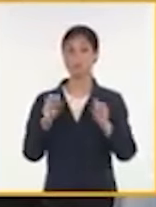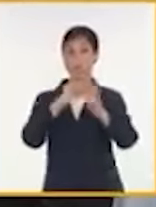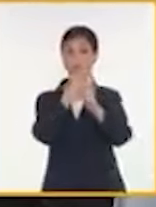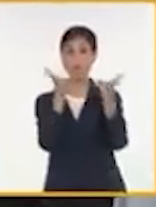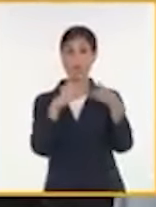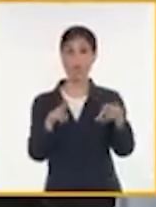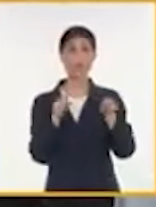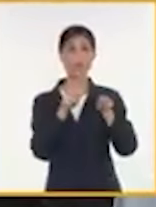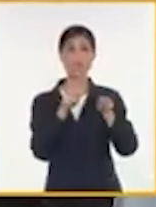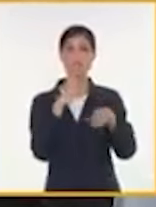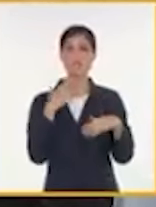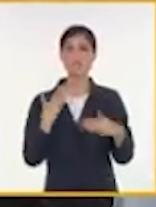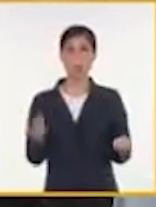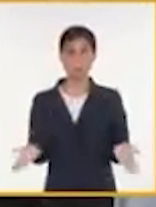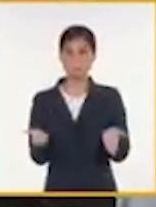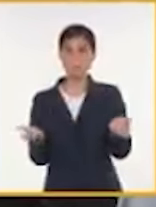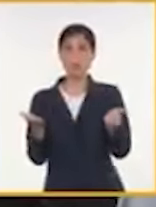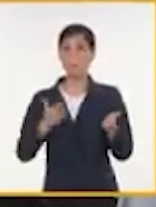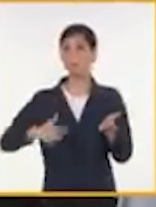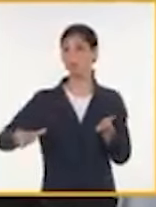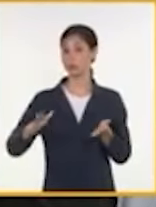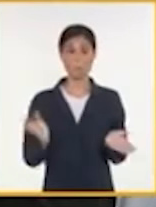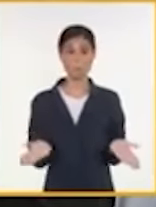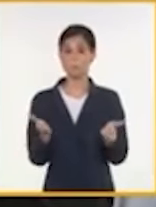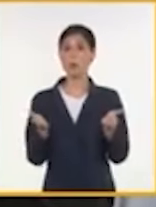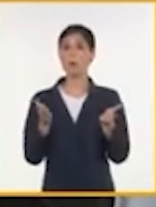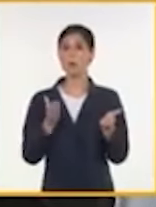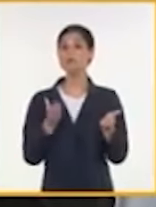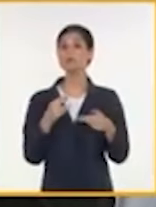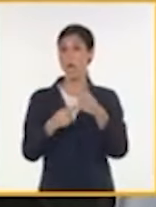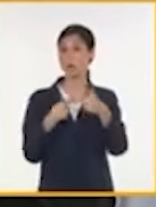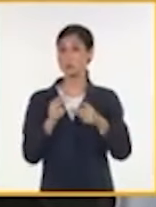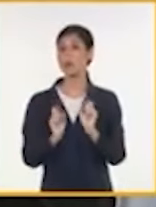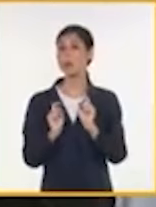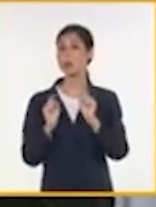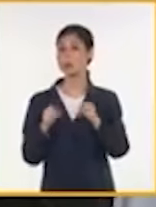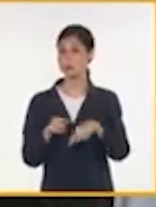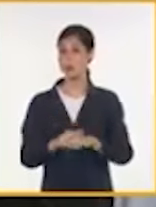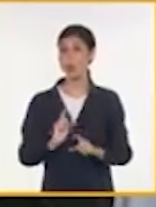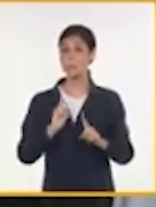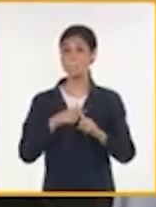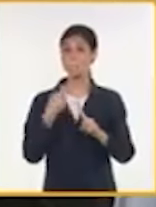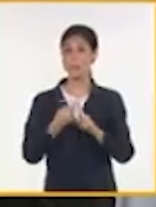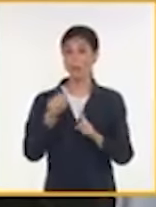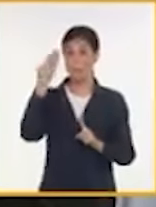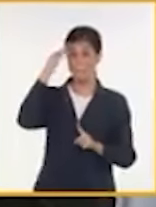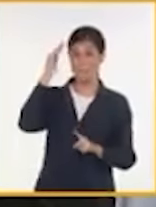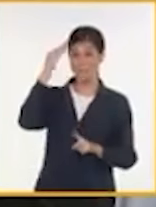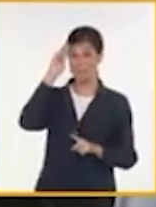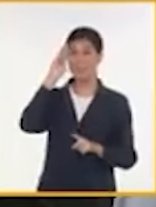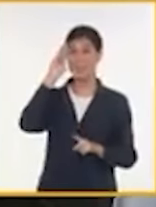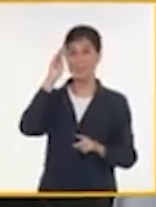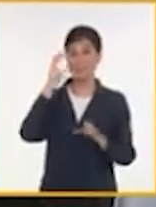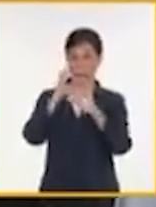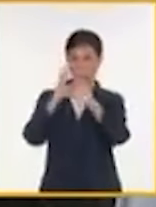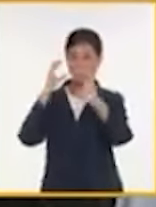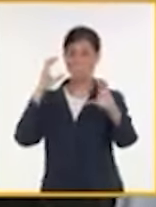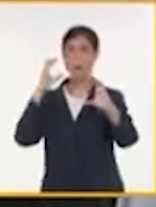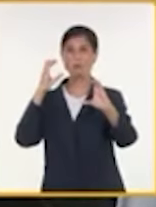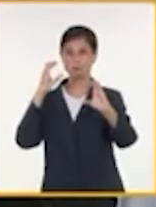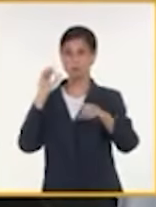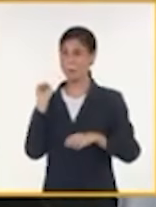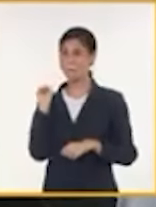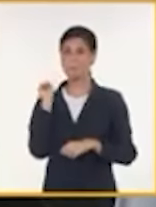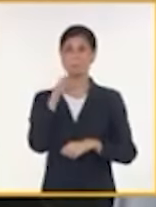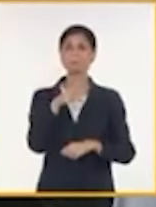incitación y además las indicaciones de realizar apedreamiento a Ómnibus Público con contaminar fuentes de